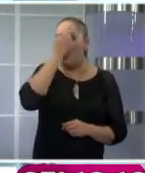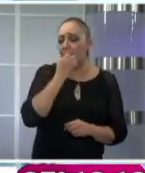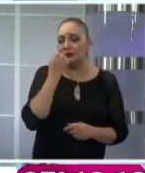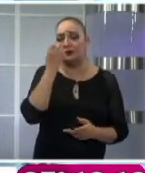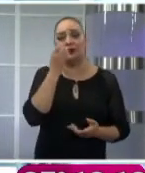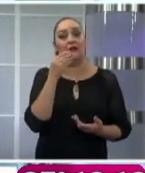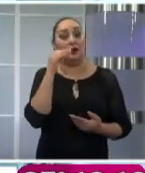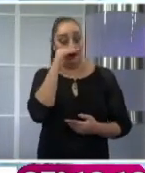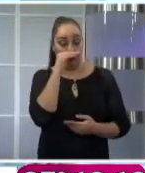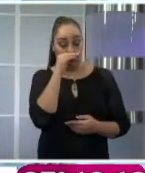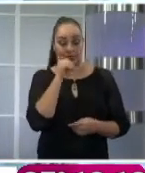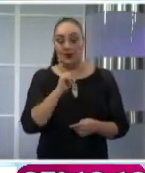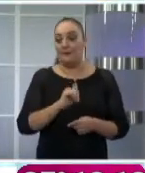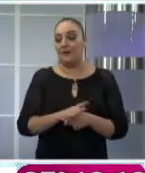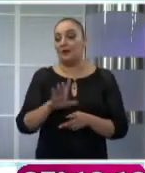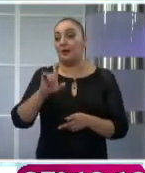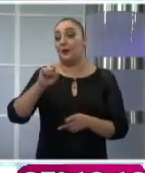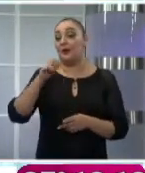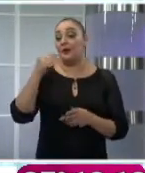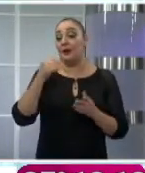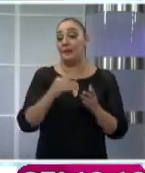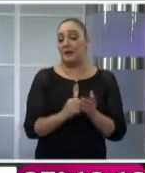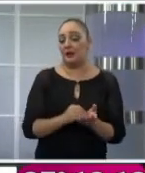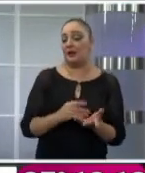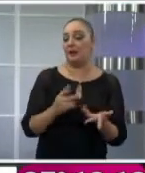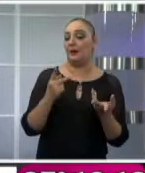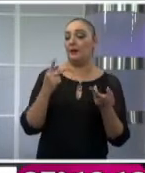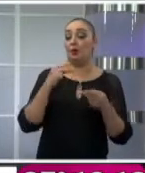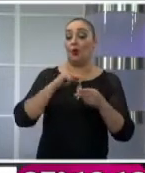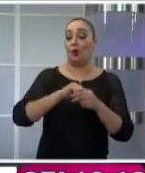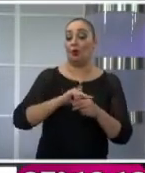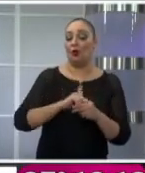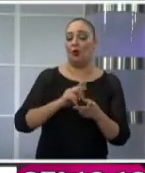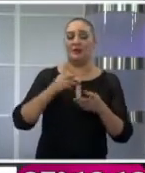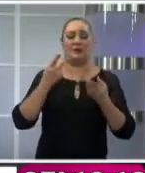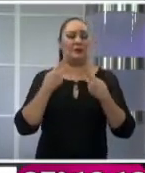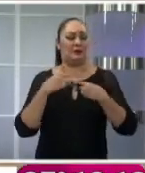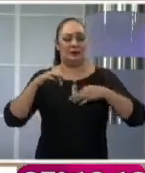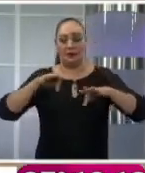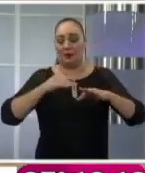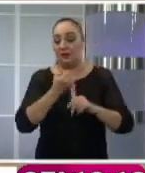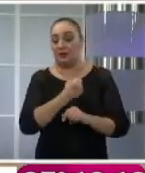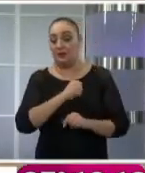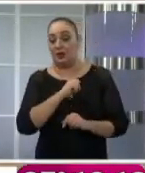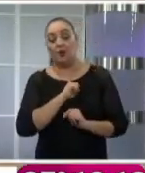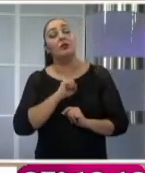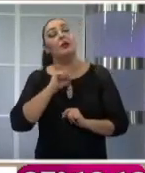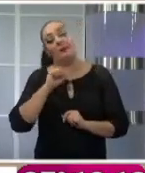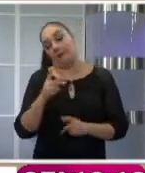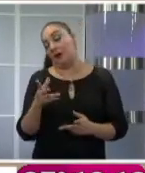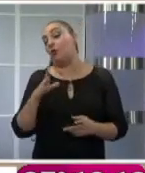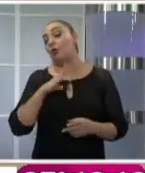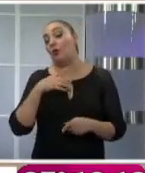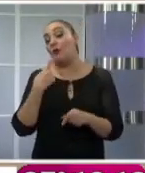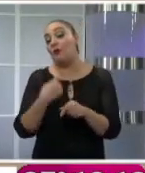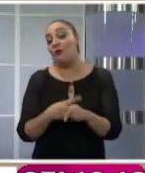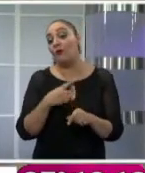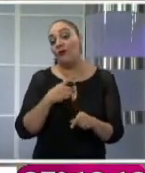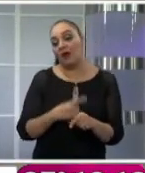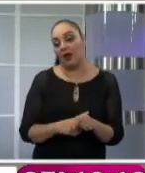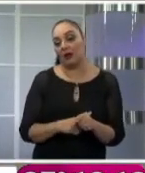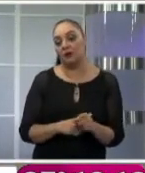20.000 trabajadores de la salud fue diagnosticado fueron contagiados estos empleados del sector